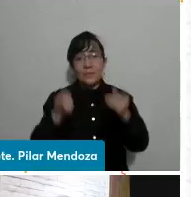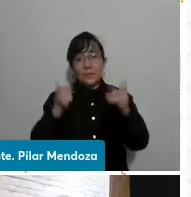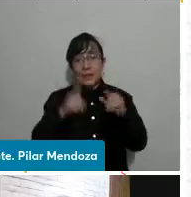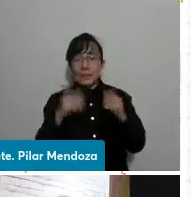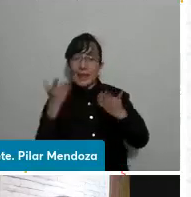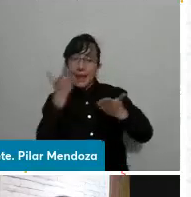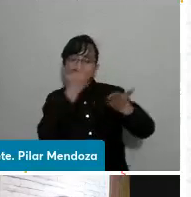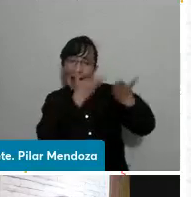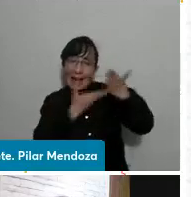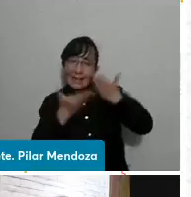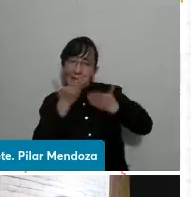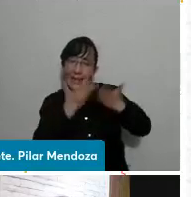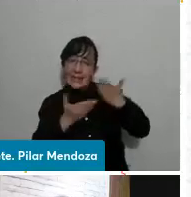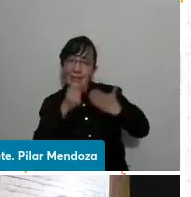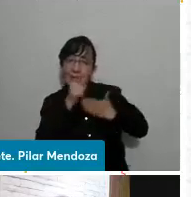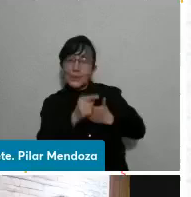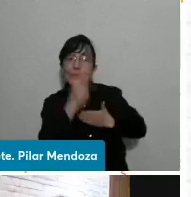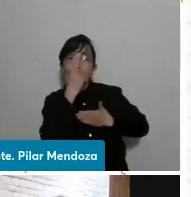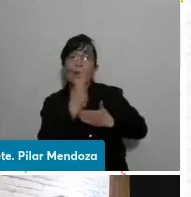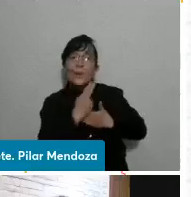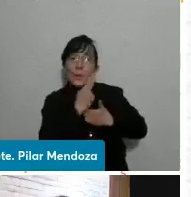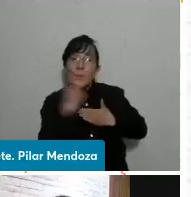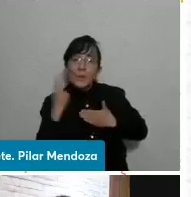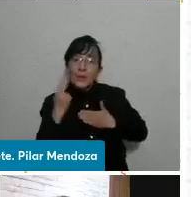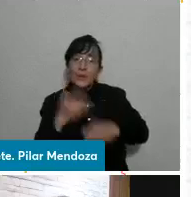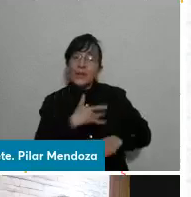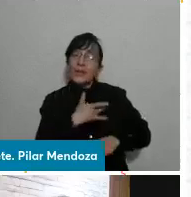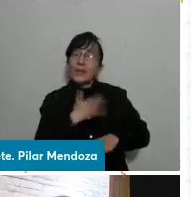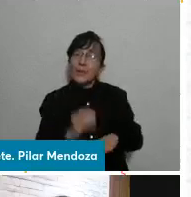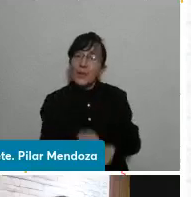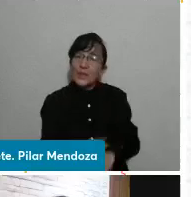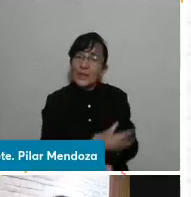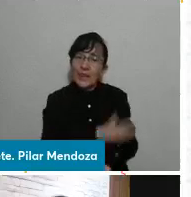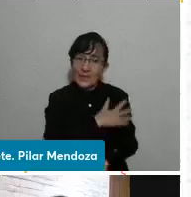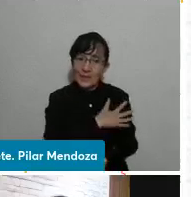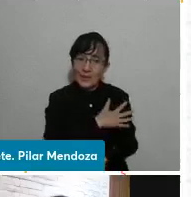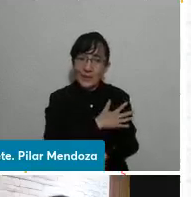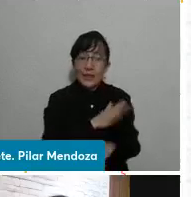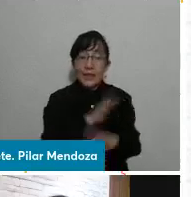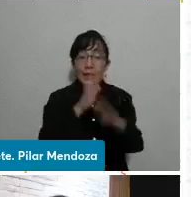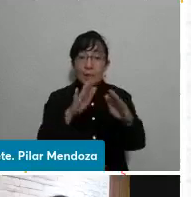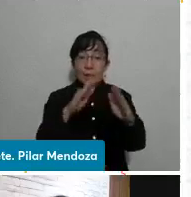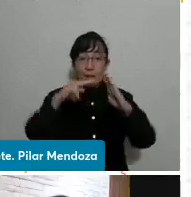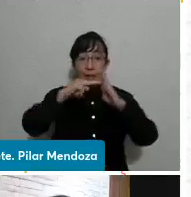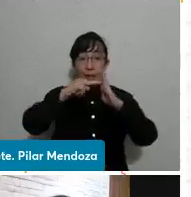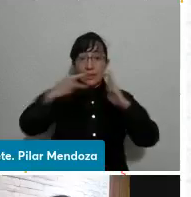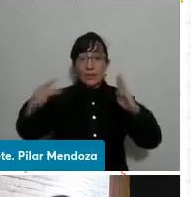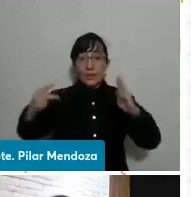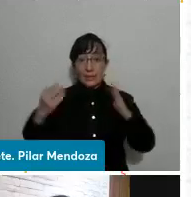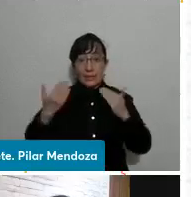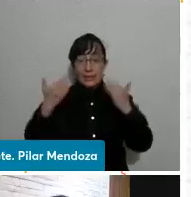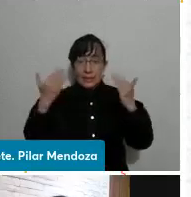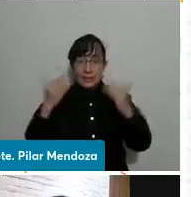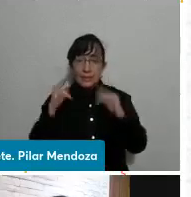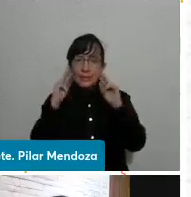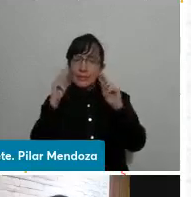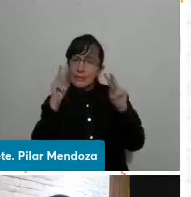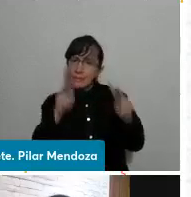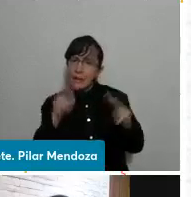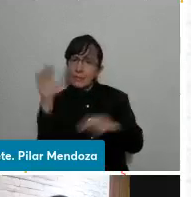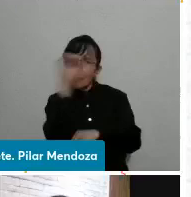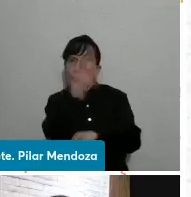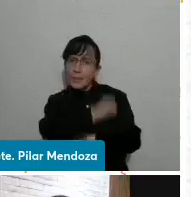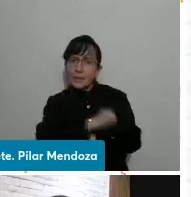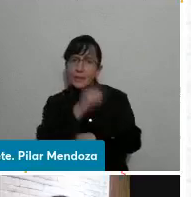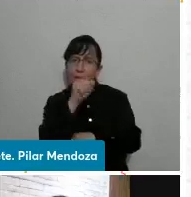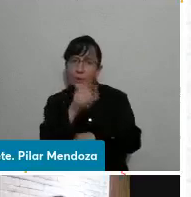del compromiso y la motivación, que es donde, por medio del uso de la tecnología, se permite ver la evolución en